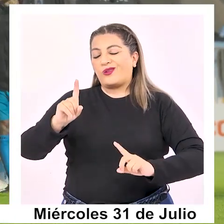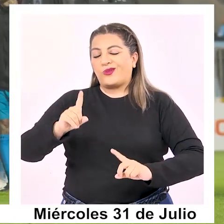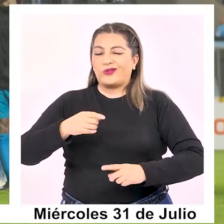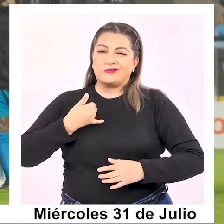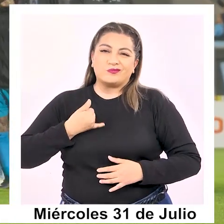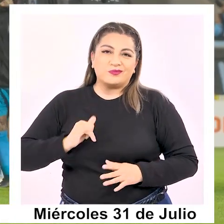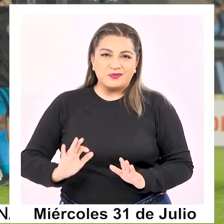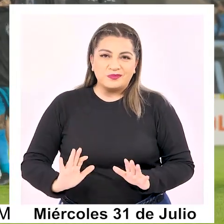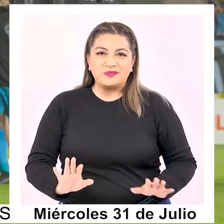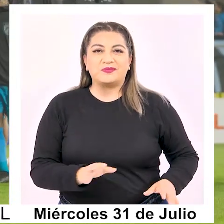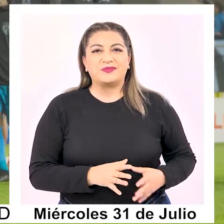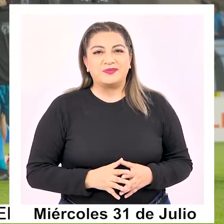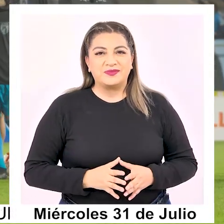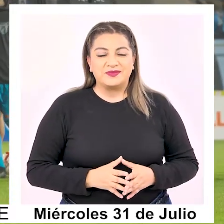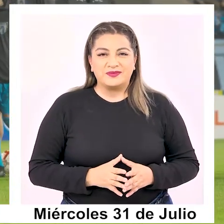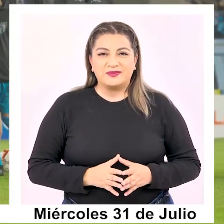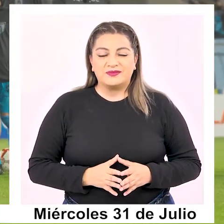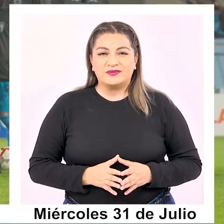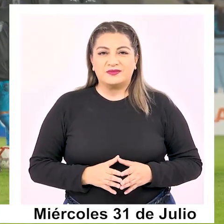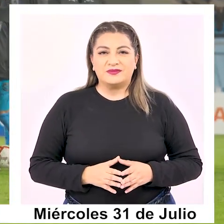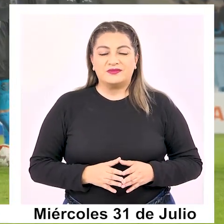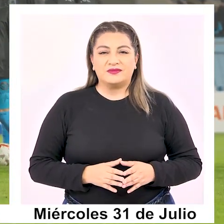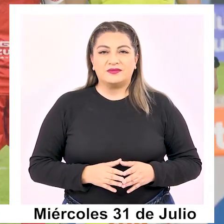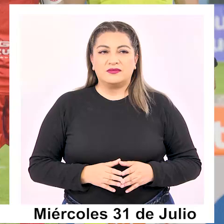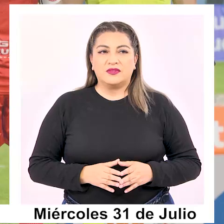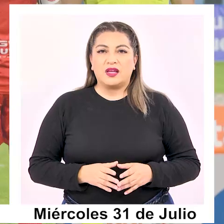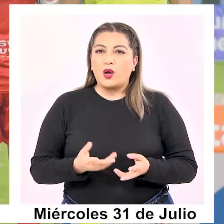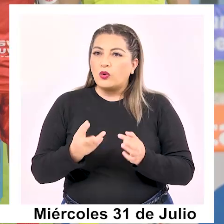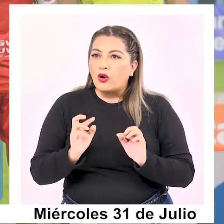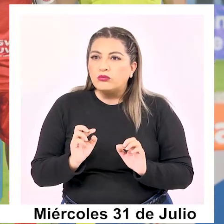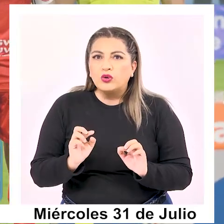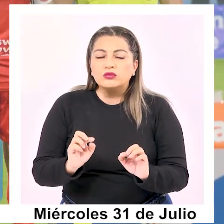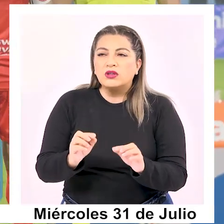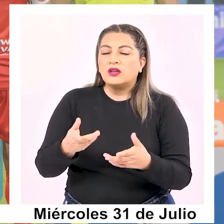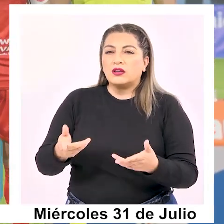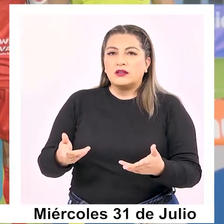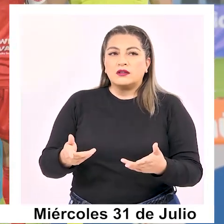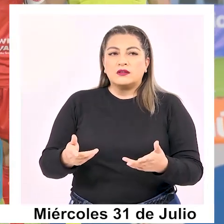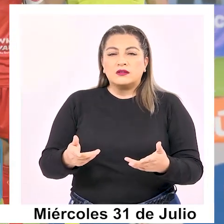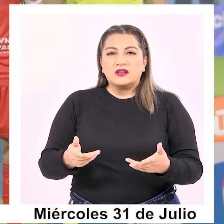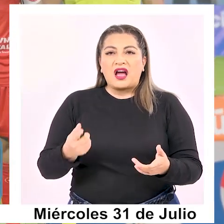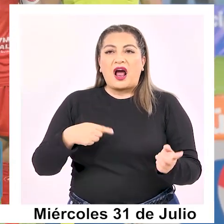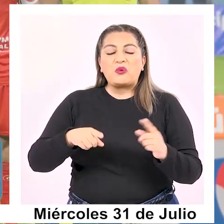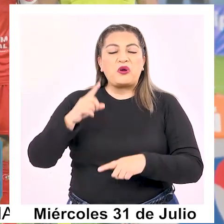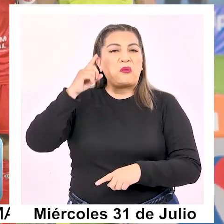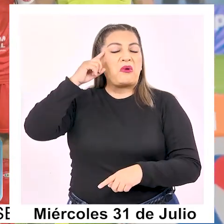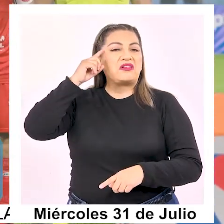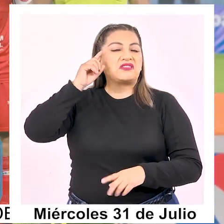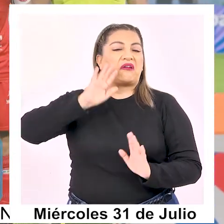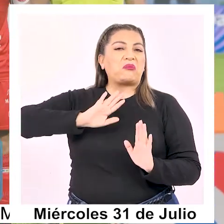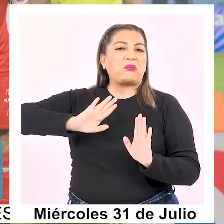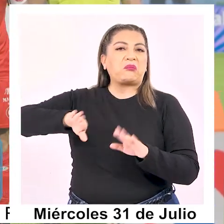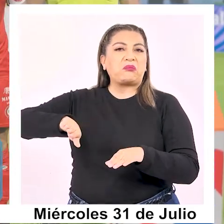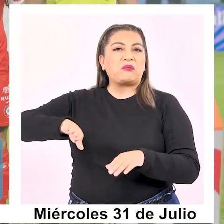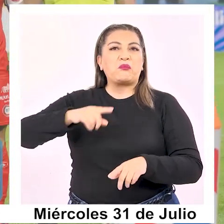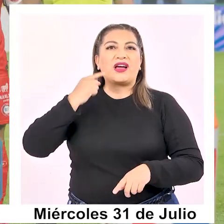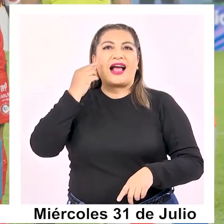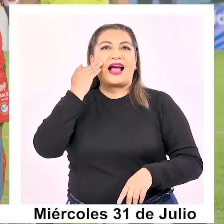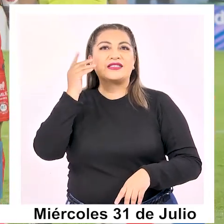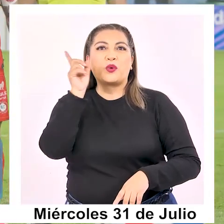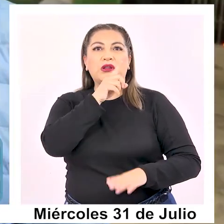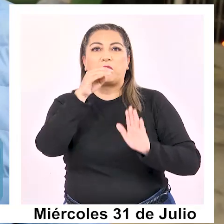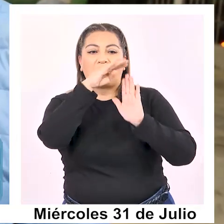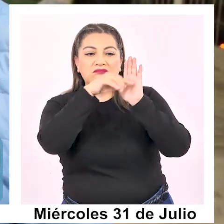los fanáticos Se dejó pasar una oportunidad, quizás se miró en menos el otro equipo por ser colista pero